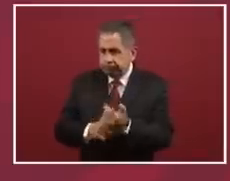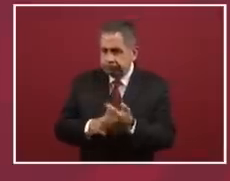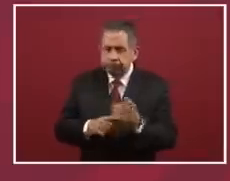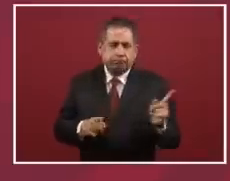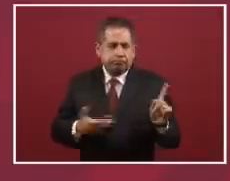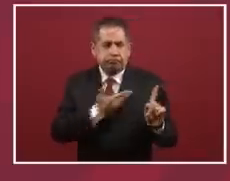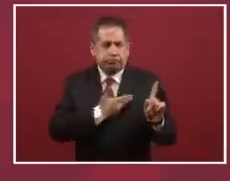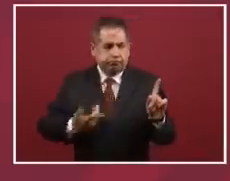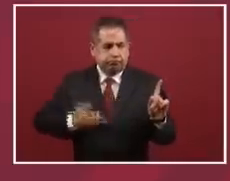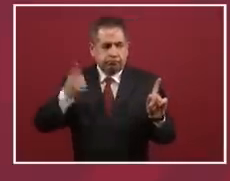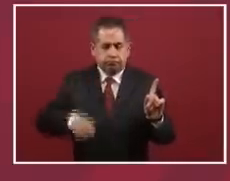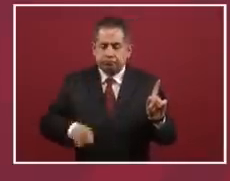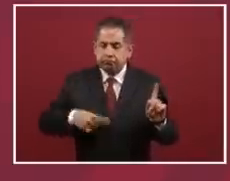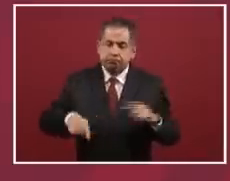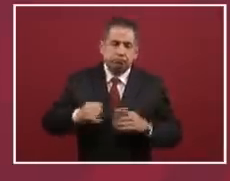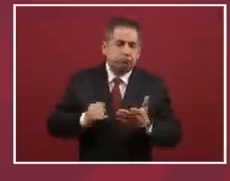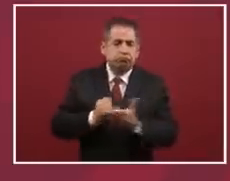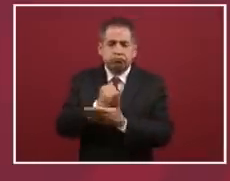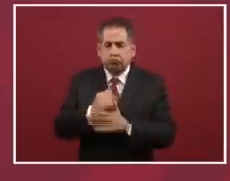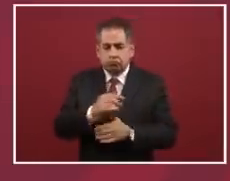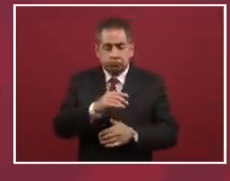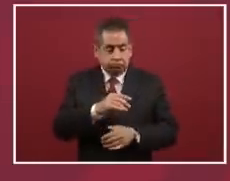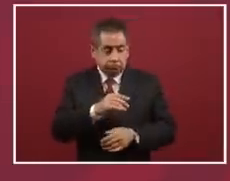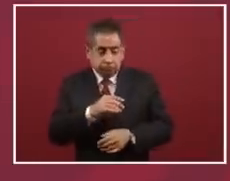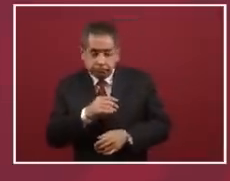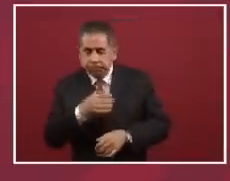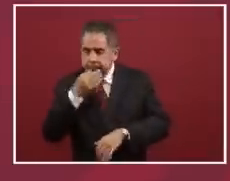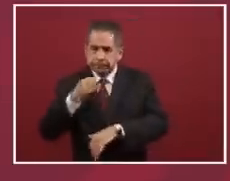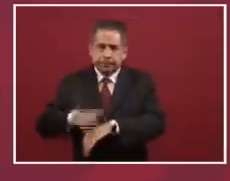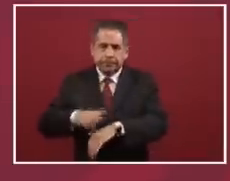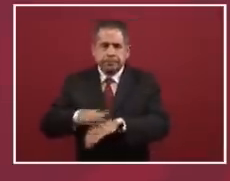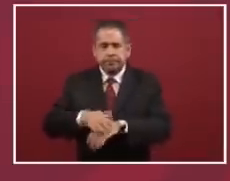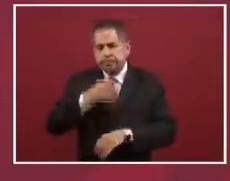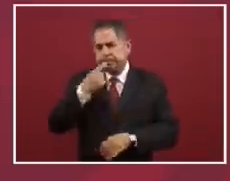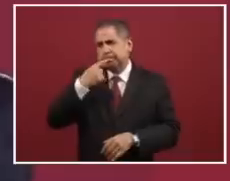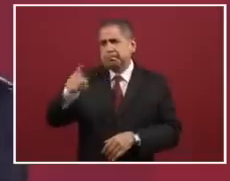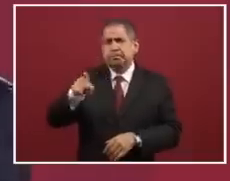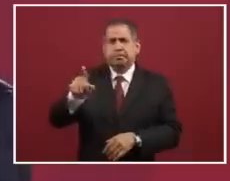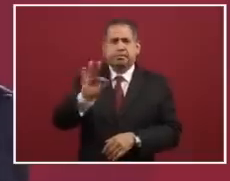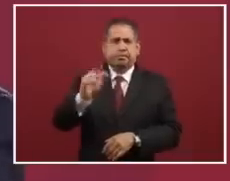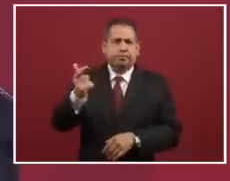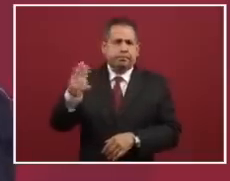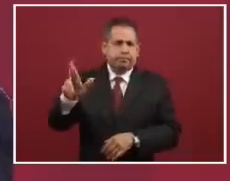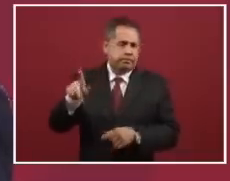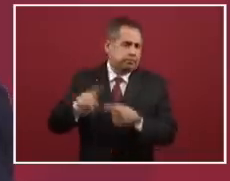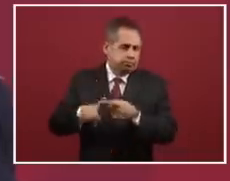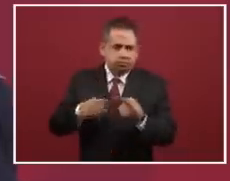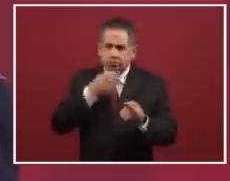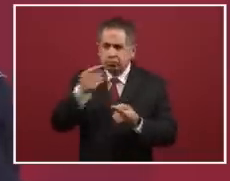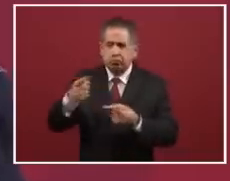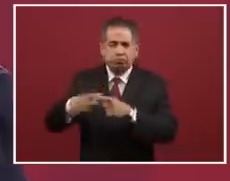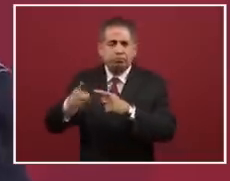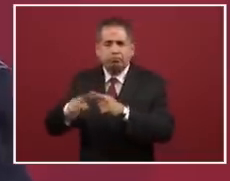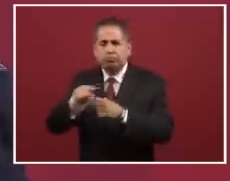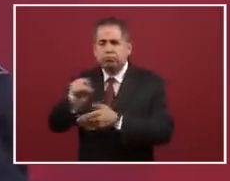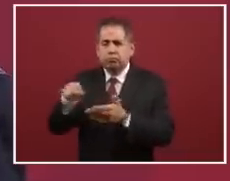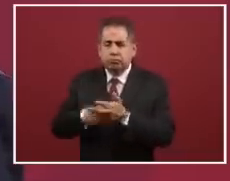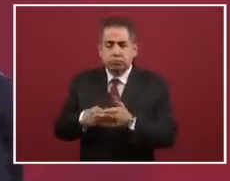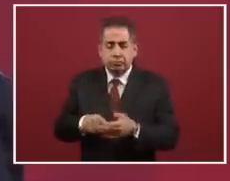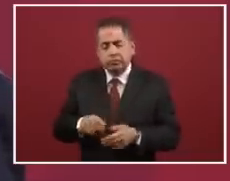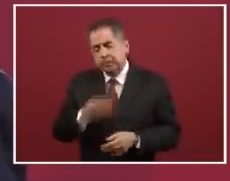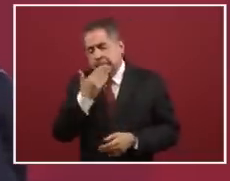el que las decida y las vamos a comunicar pues ante la Fiscalía General de la República o las instancias que tengan que hacerlo, para que eso no se